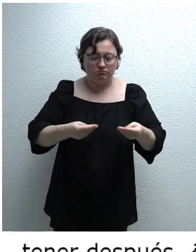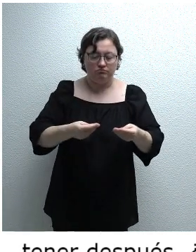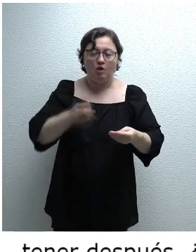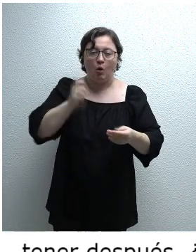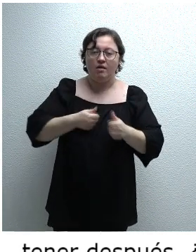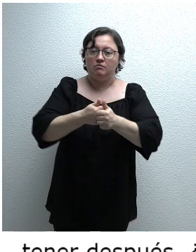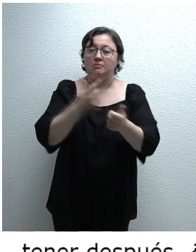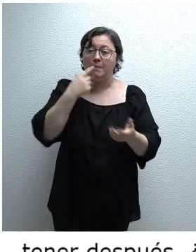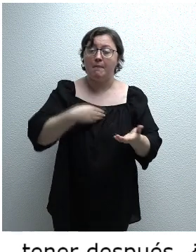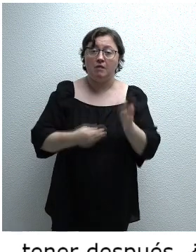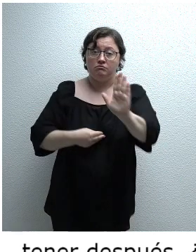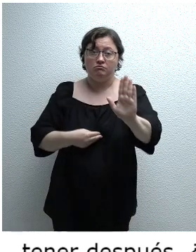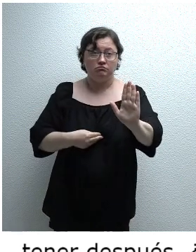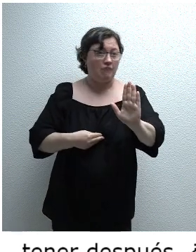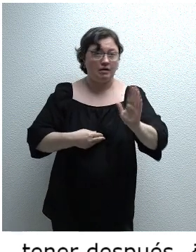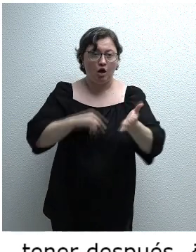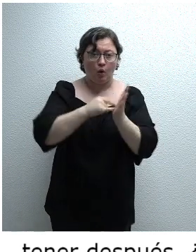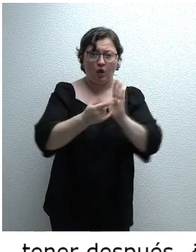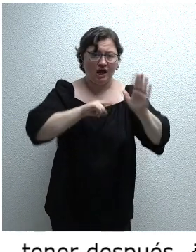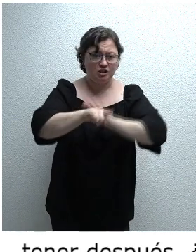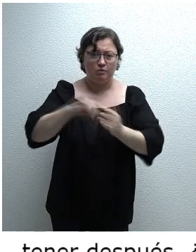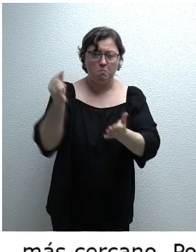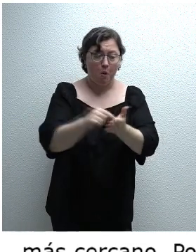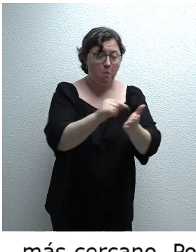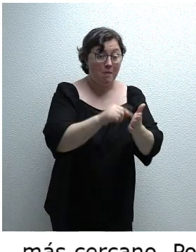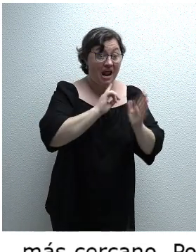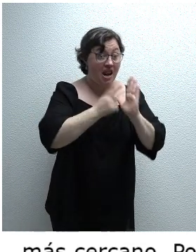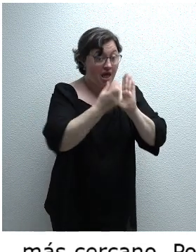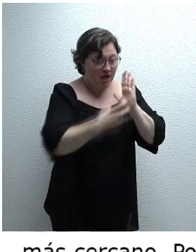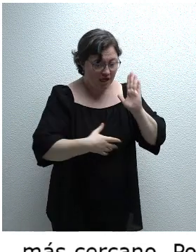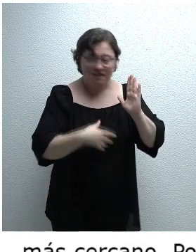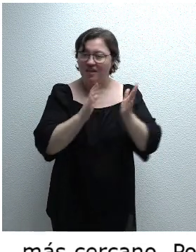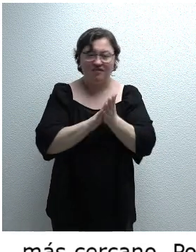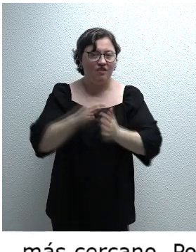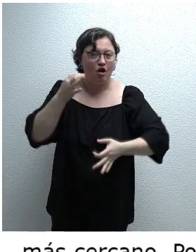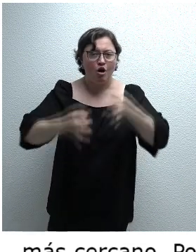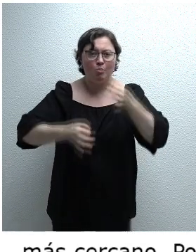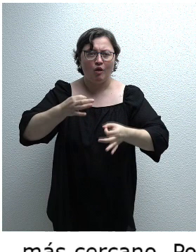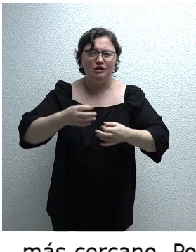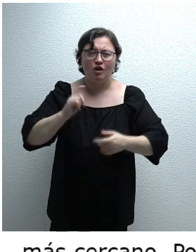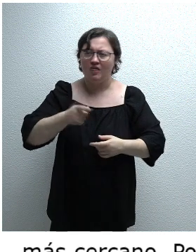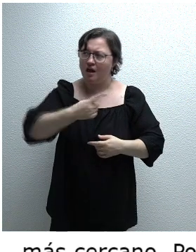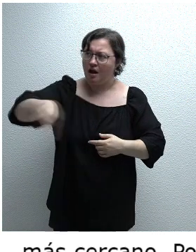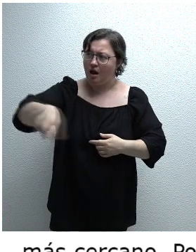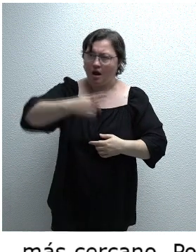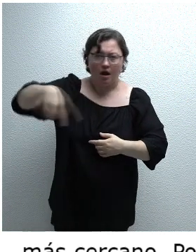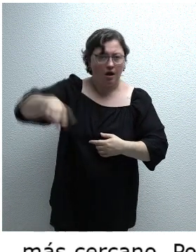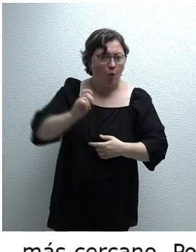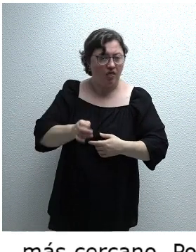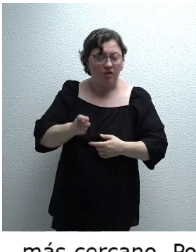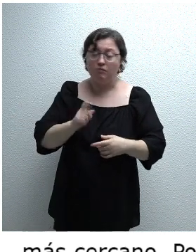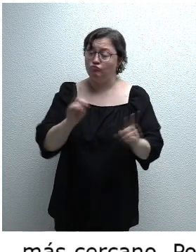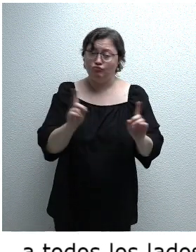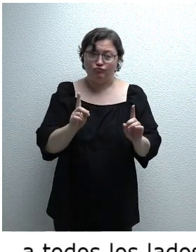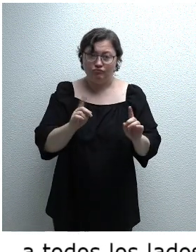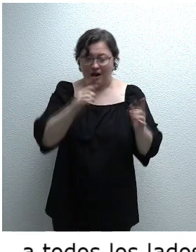todos los lados y se les solucionaban las gestiones. Ahora la ley, que ha desjudicializado tan importantemente esta materia, va a hacer